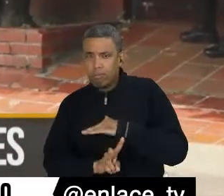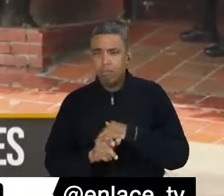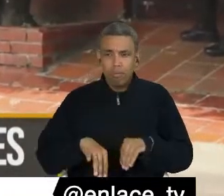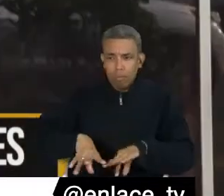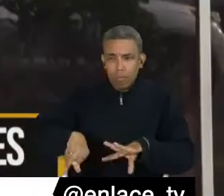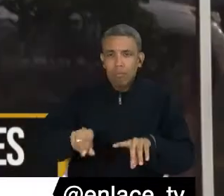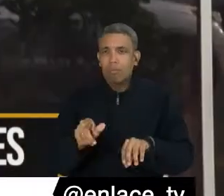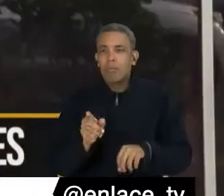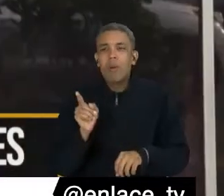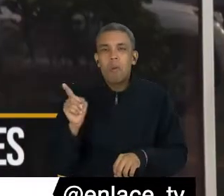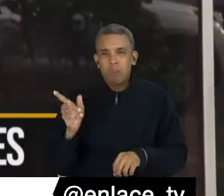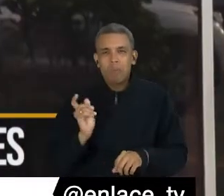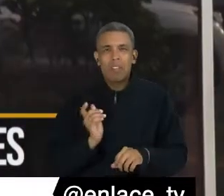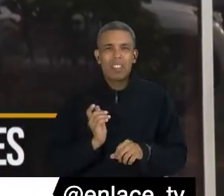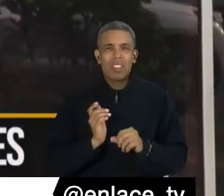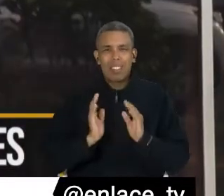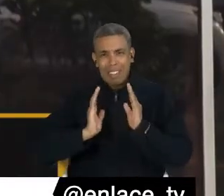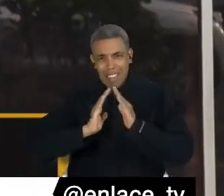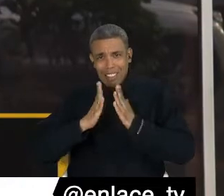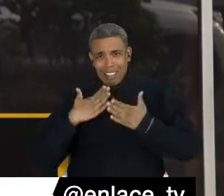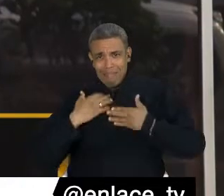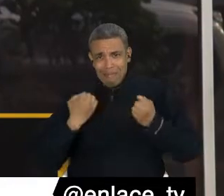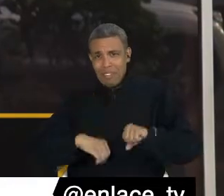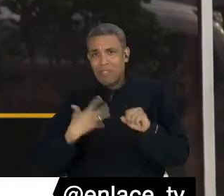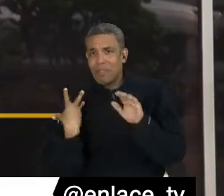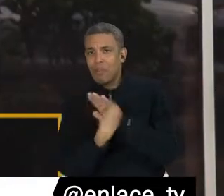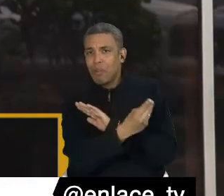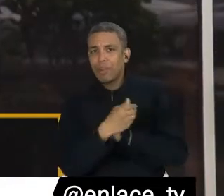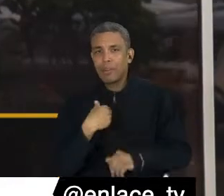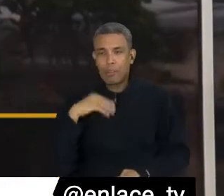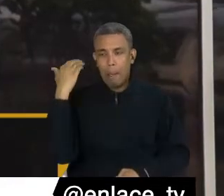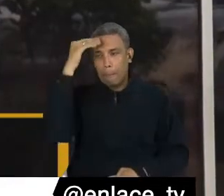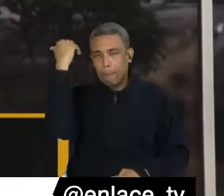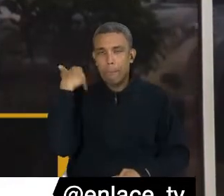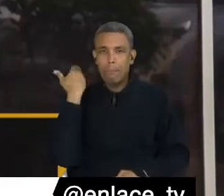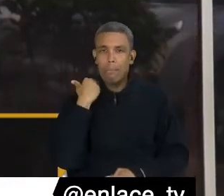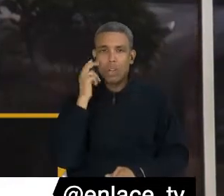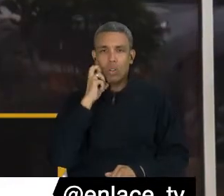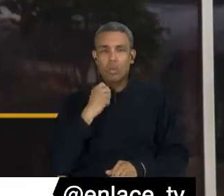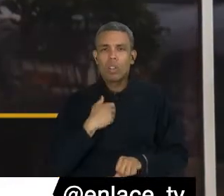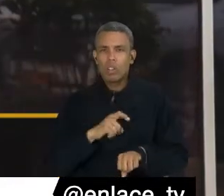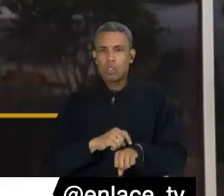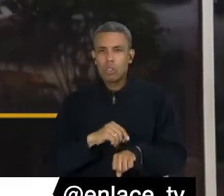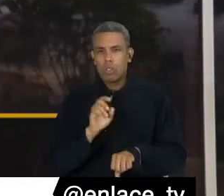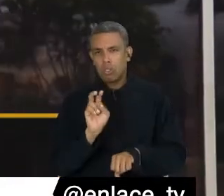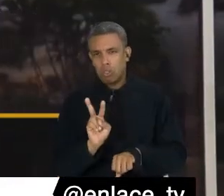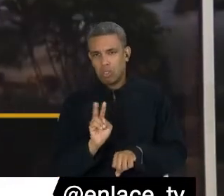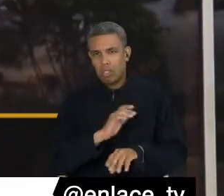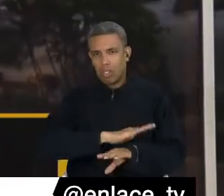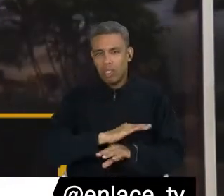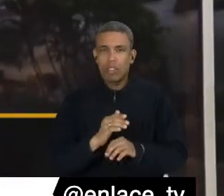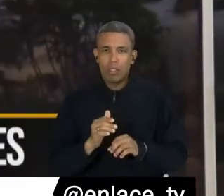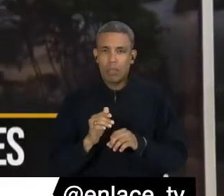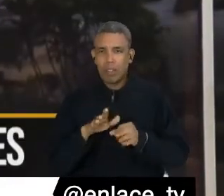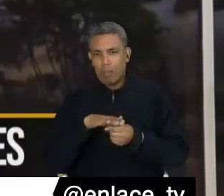por fuera. Dicen de que aproximadamente a las 2 de la tarde, 1 y media, 2 de la tarde, se presentó un robo en el barrio